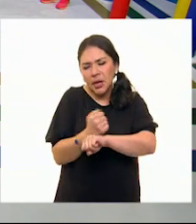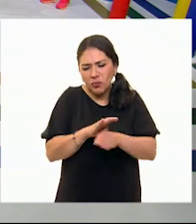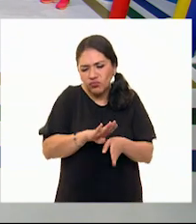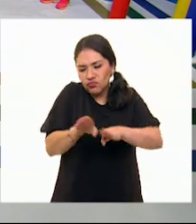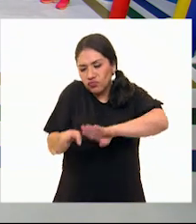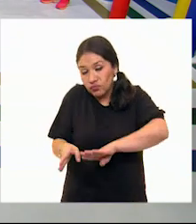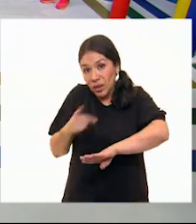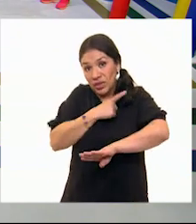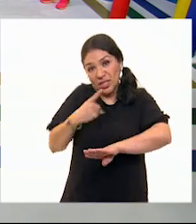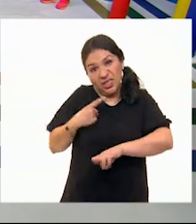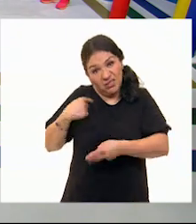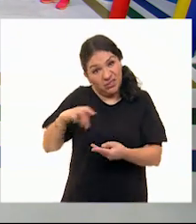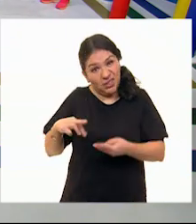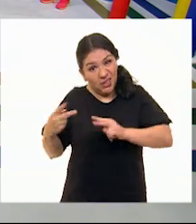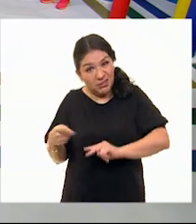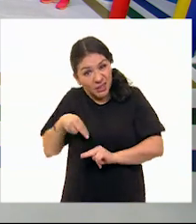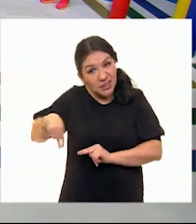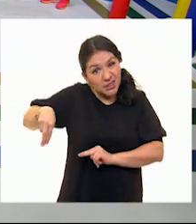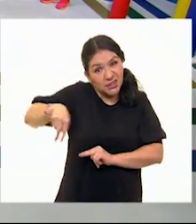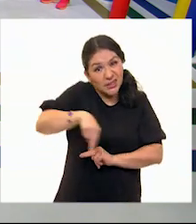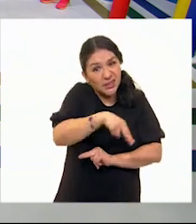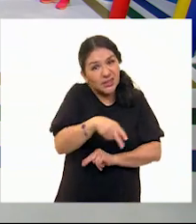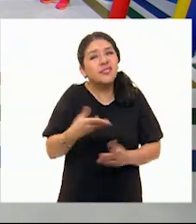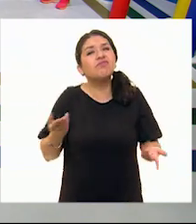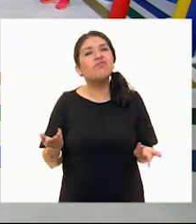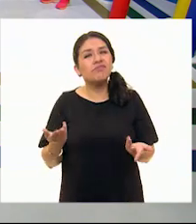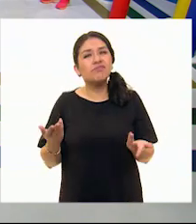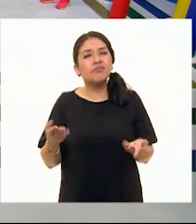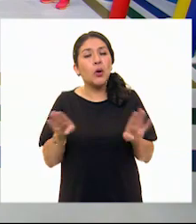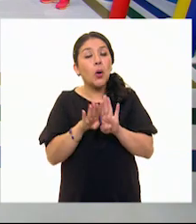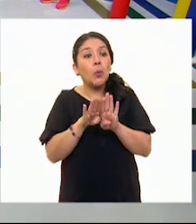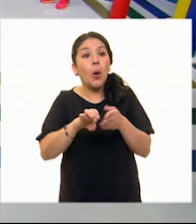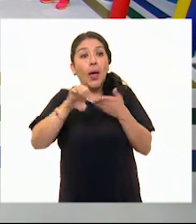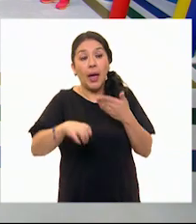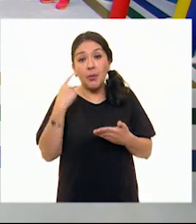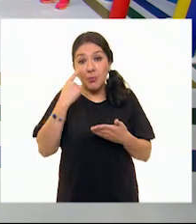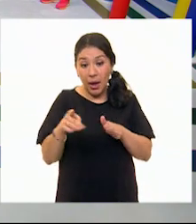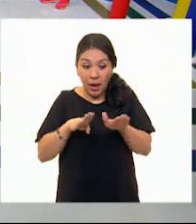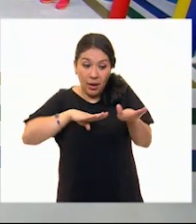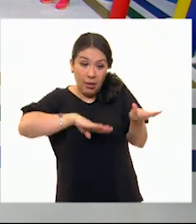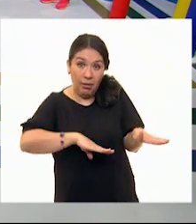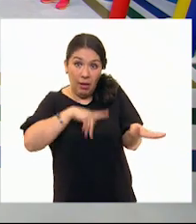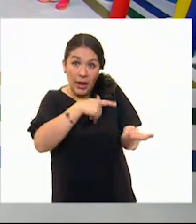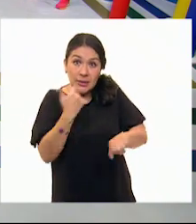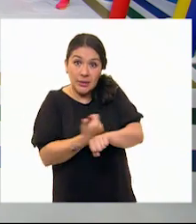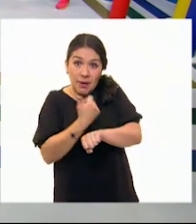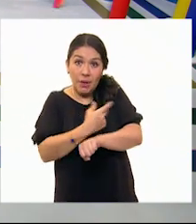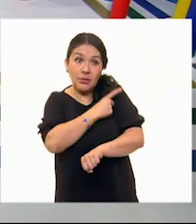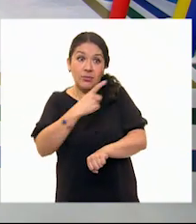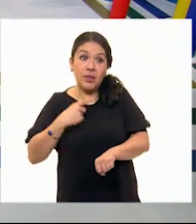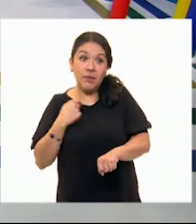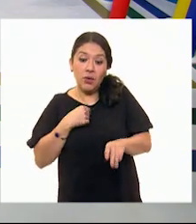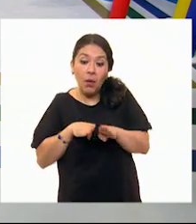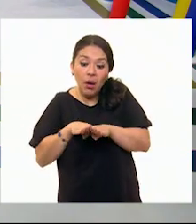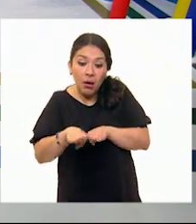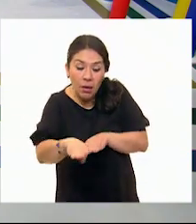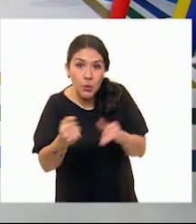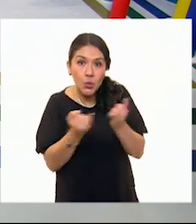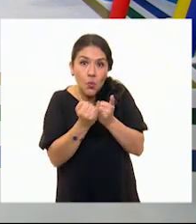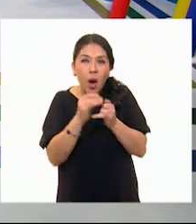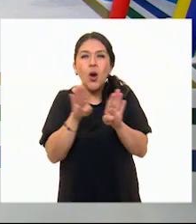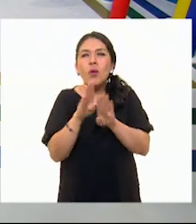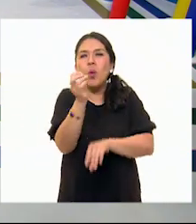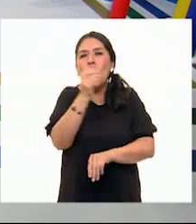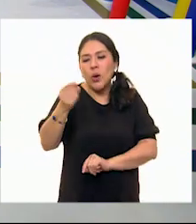tendría que hacerlo aquí. Pero de frente. Y estos, por ejemplo, si están viéndose allá, tendría que hacerlo así. Y estos si están así.